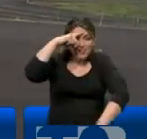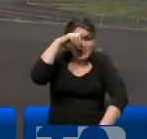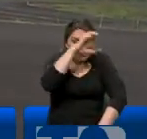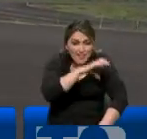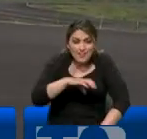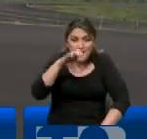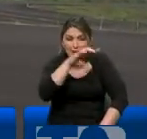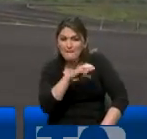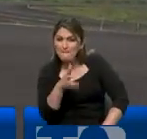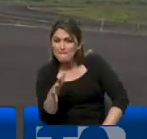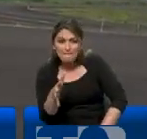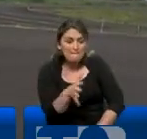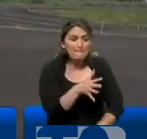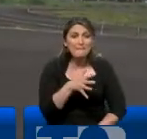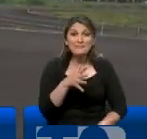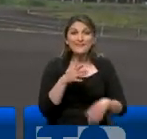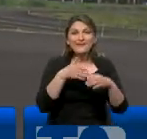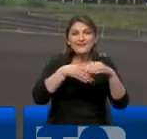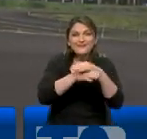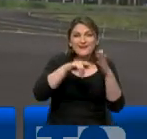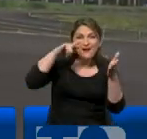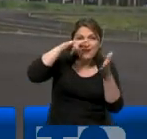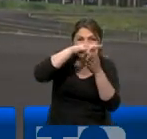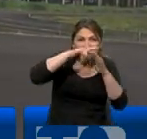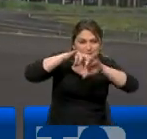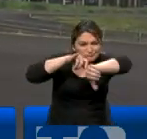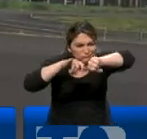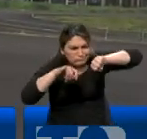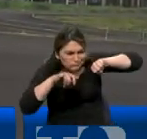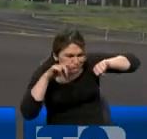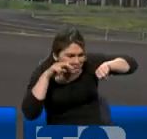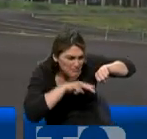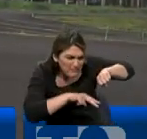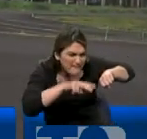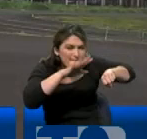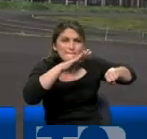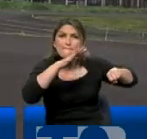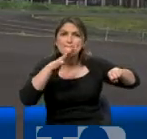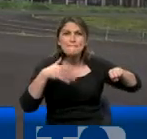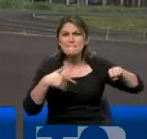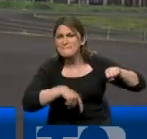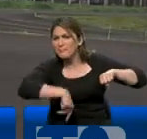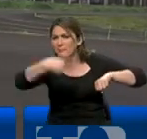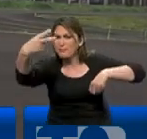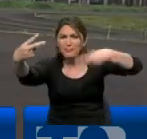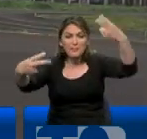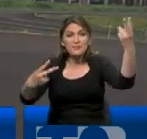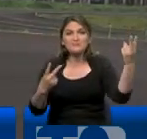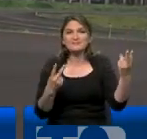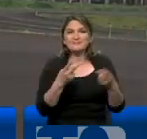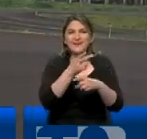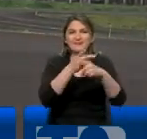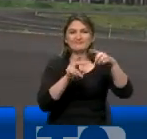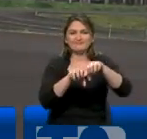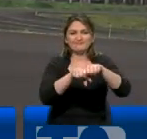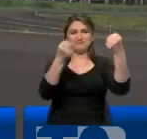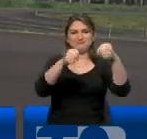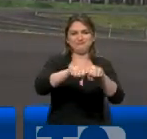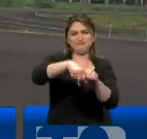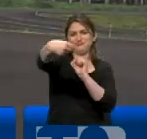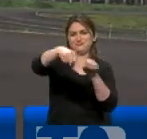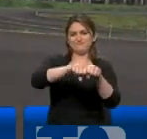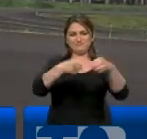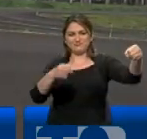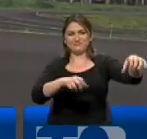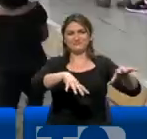no se encuentran en la avioneta. ¿Han salido por la fuerza del agua? Sí, porque una parte de la avioneta se encuentra